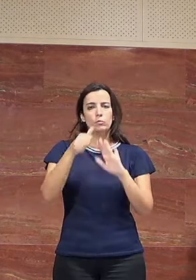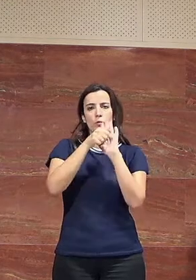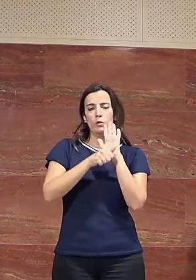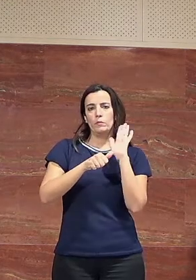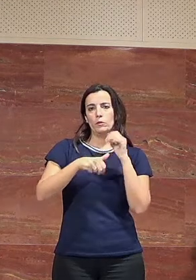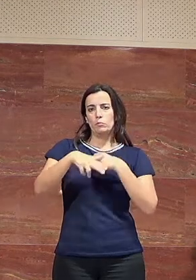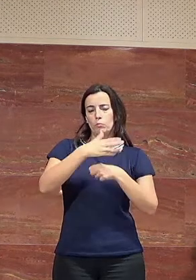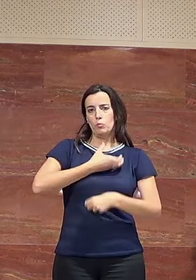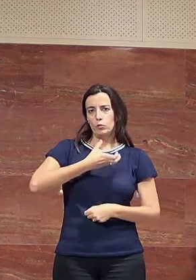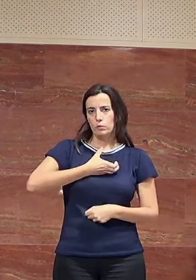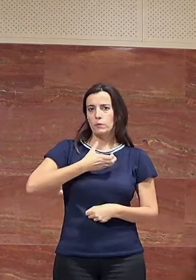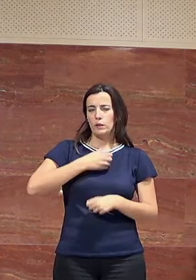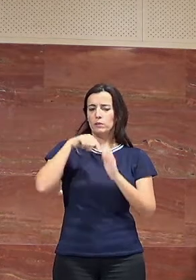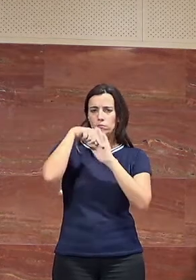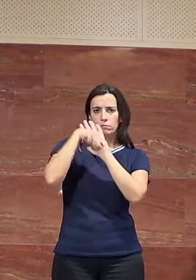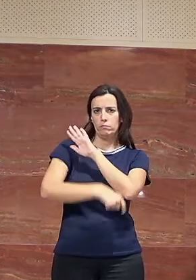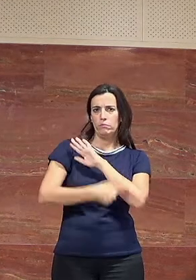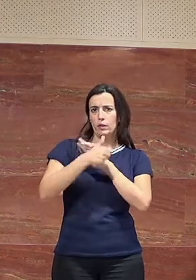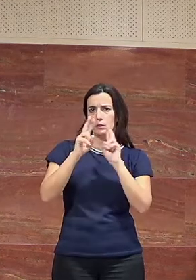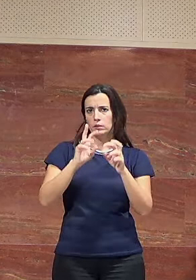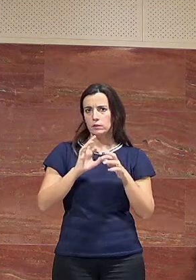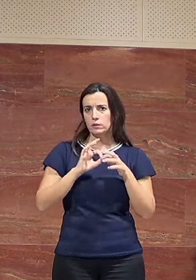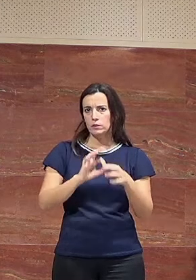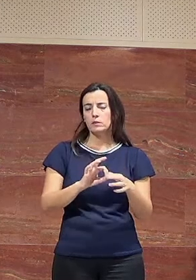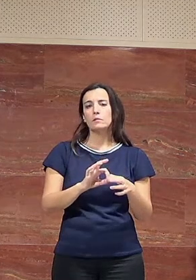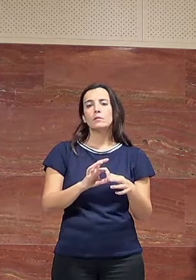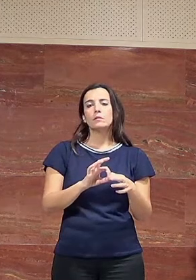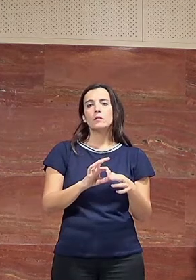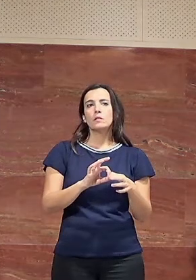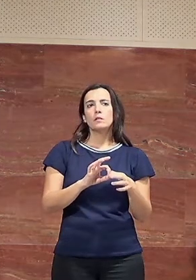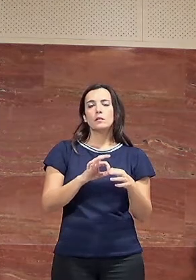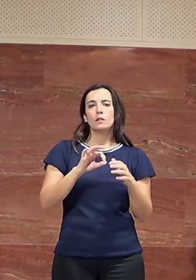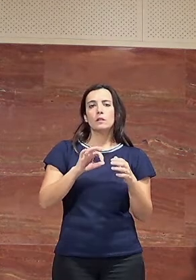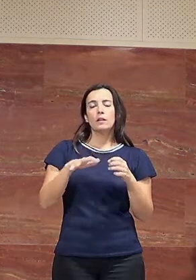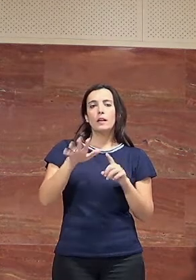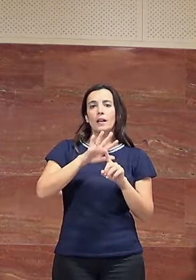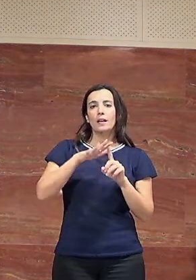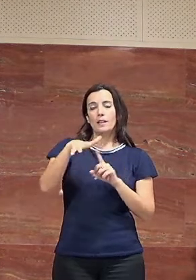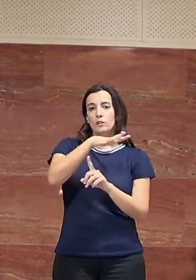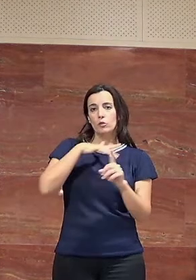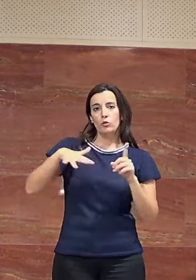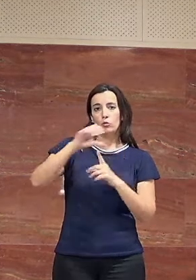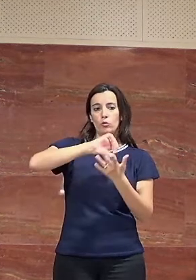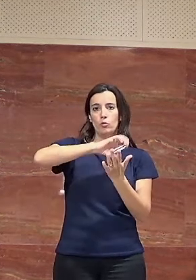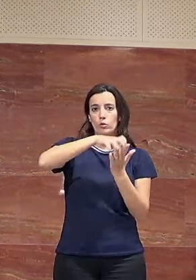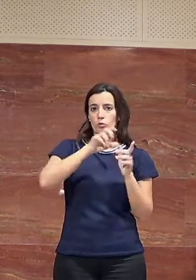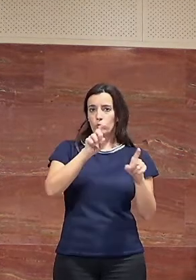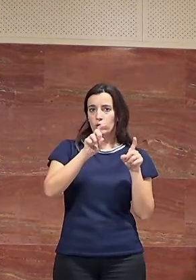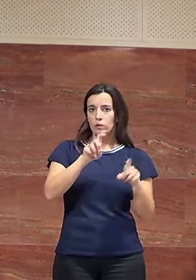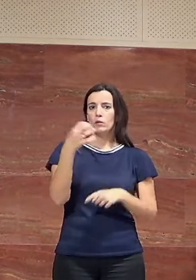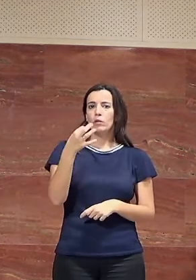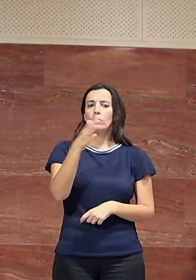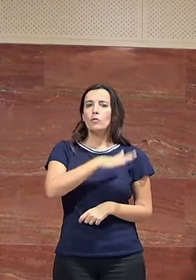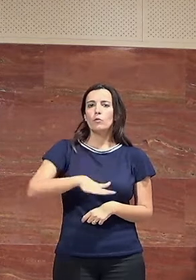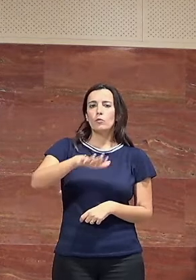que profundizan más en esto, como el programa Madrid a pie, Camino Escolar Seguro. El entorno de los centros educativos tienen que ser zonas en las que